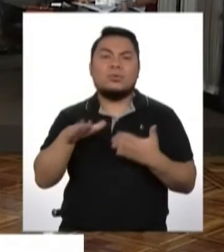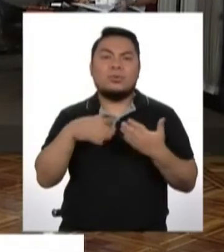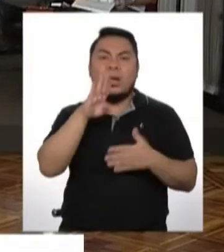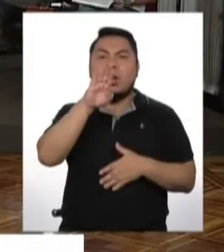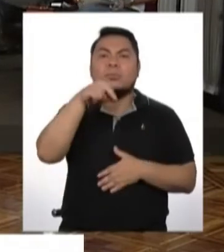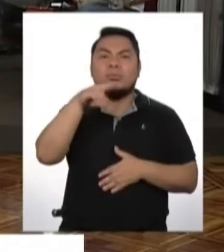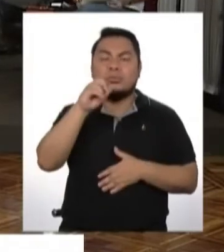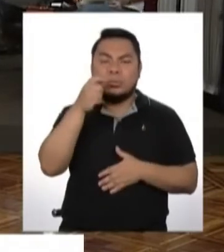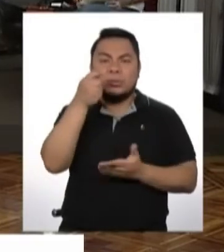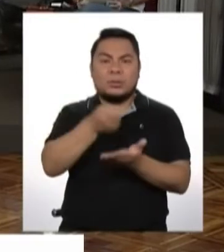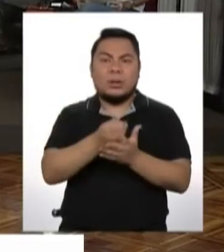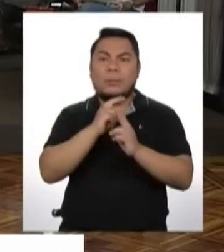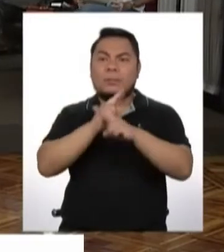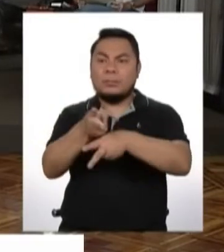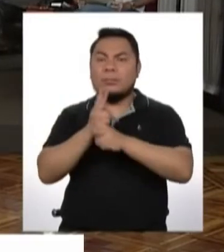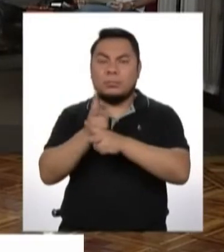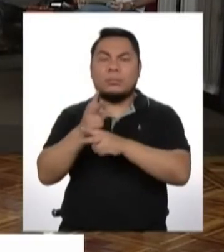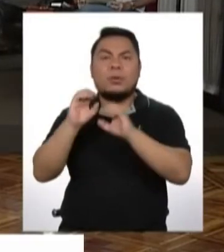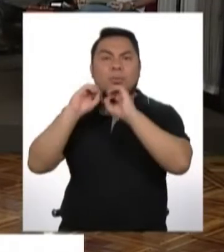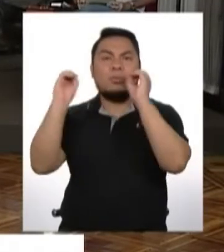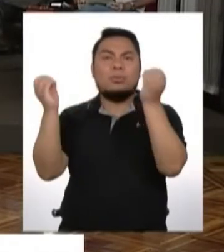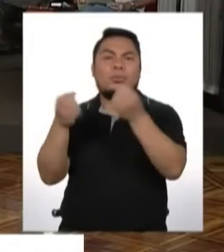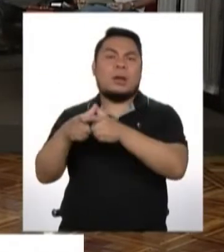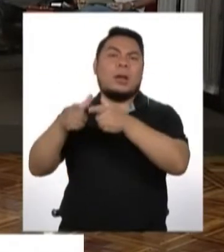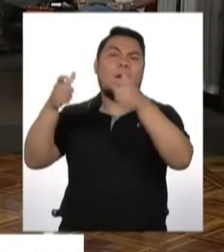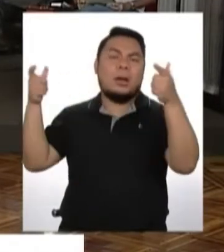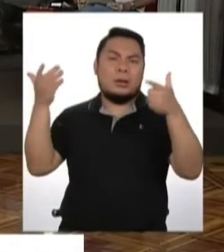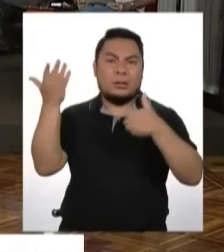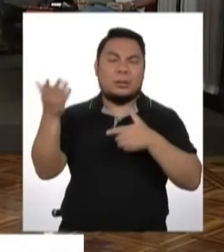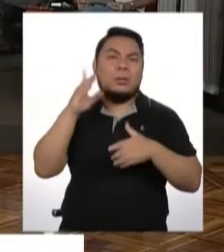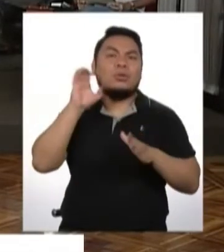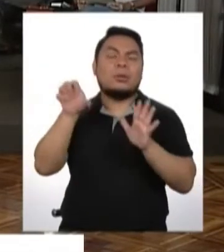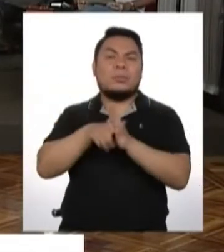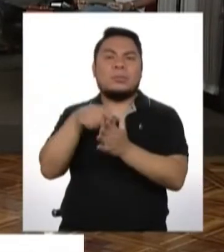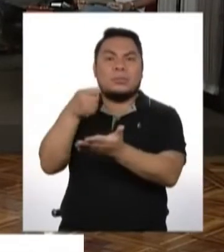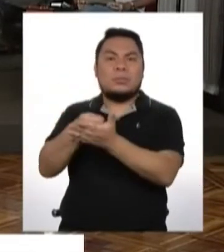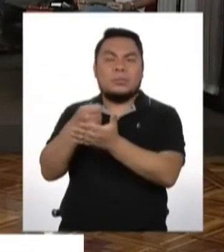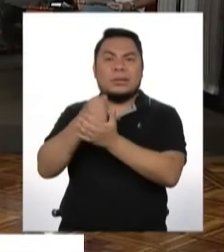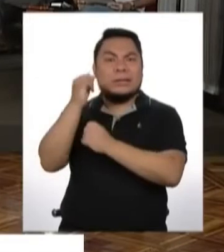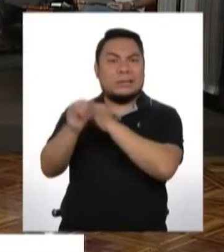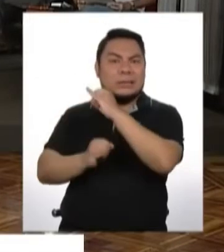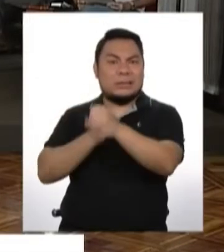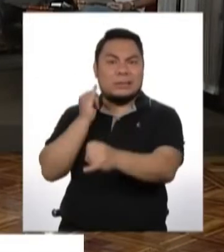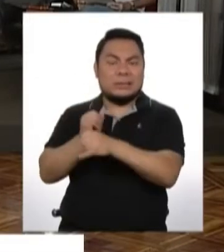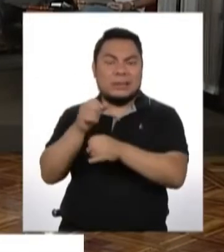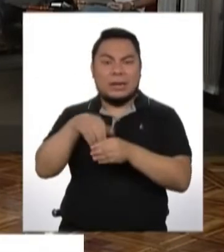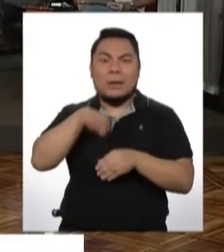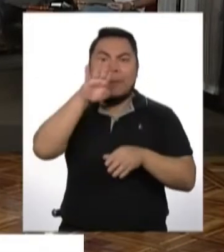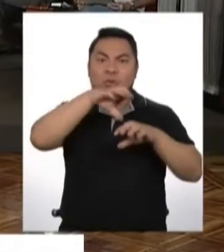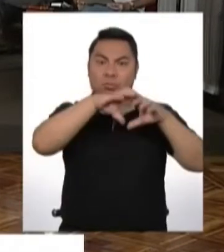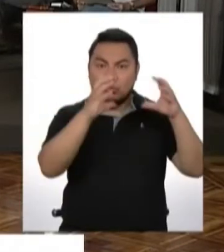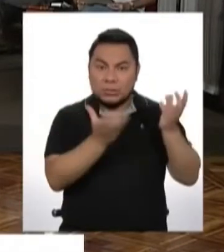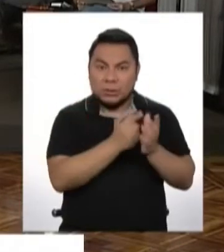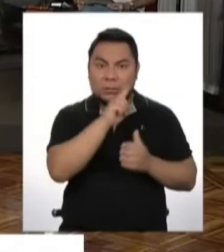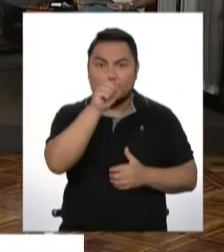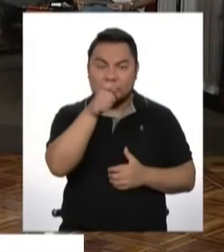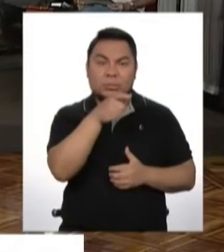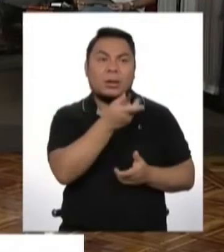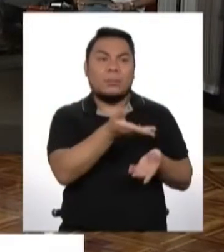y gestionando préstamos con organismos multilaterales como el Fondo Monetario Internacional y el Banco Mundial?